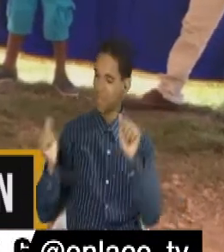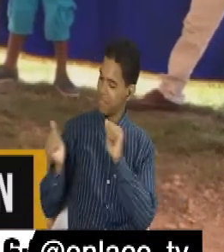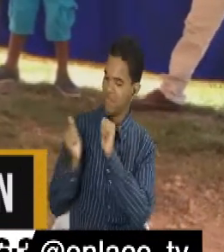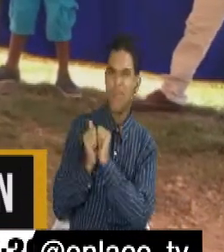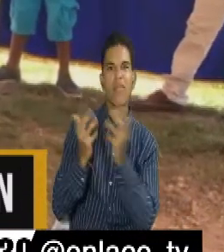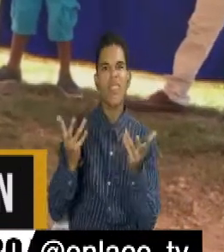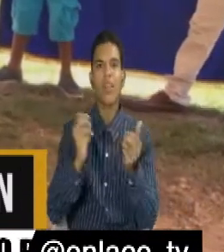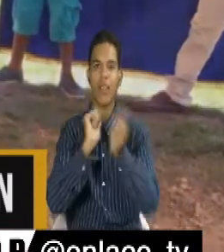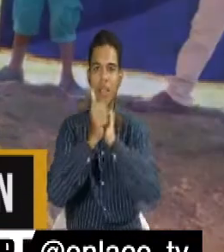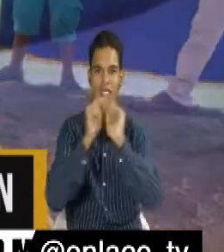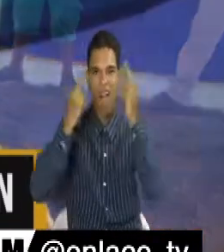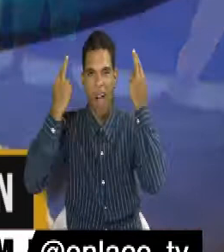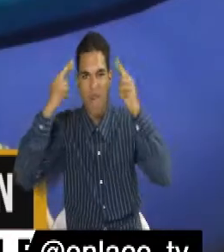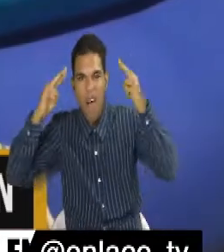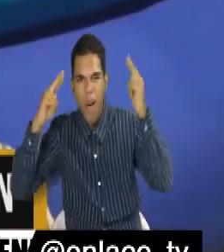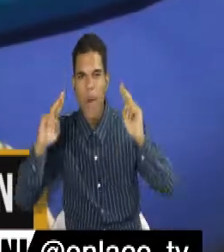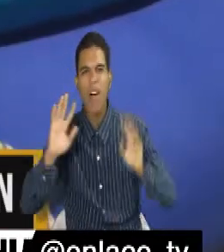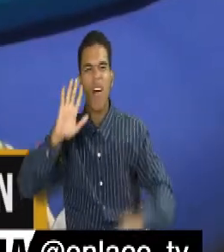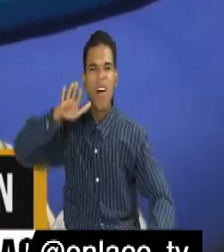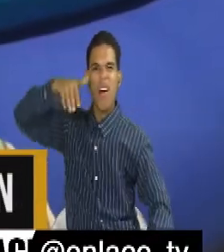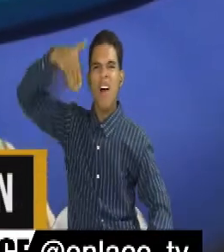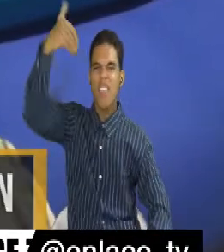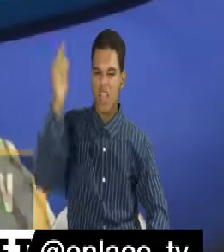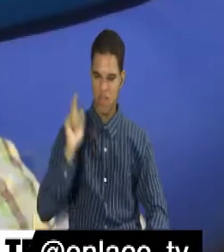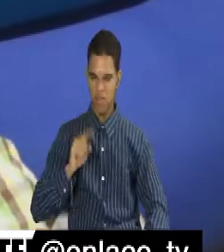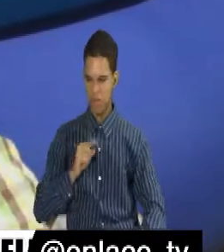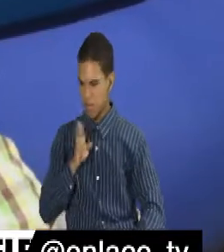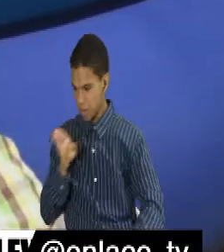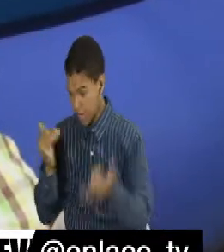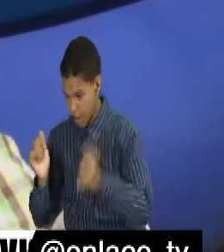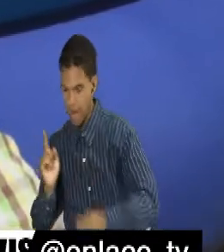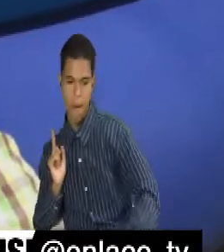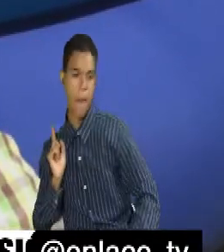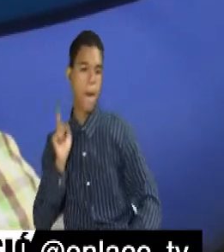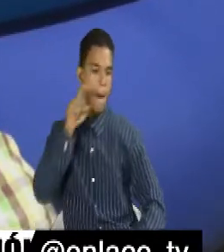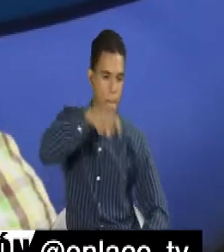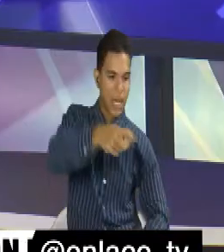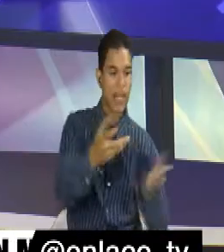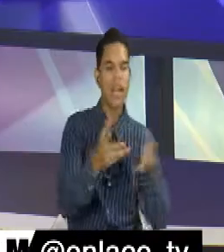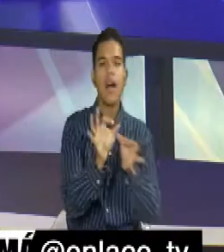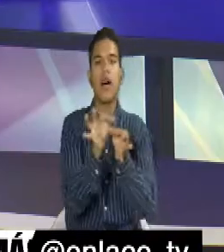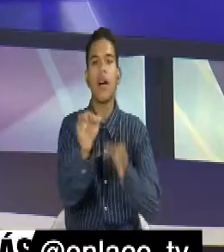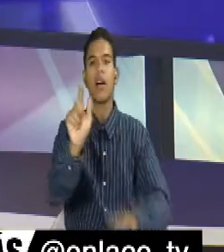recreación. El próximo destino de las entidades será el corregimiento La Fortuna.